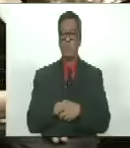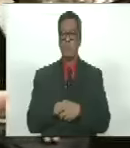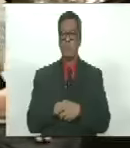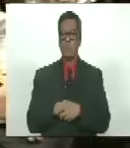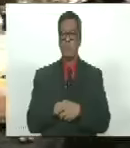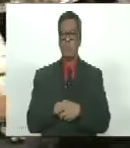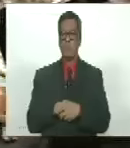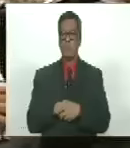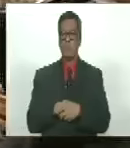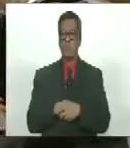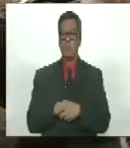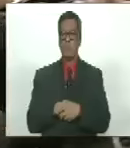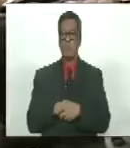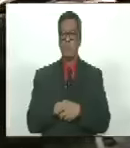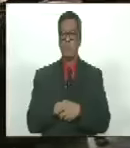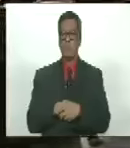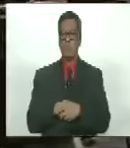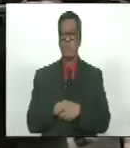Ahí.